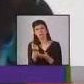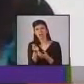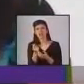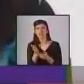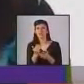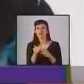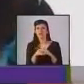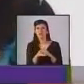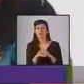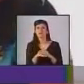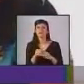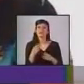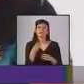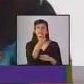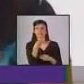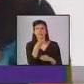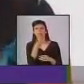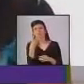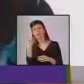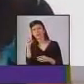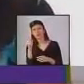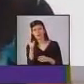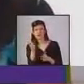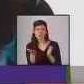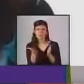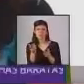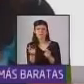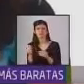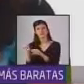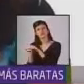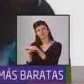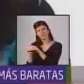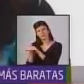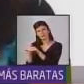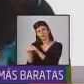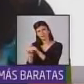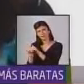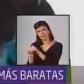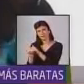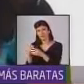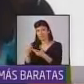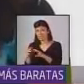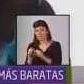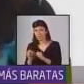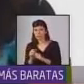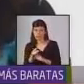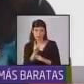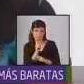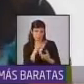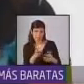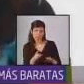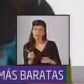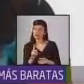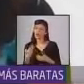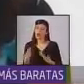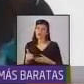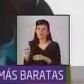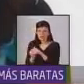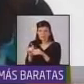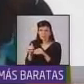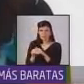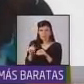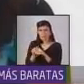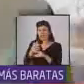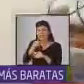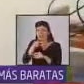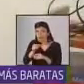400 mil pesos, que eso se va juntando para poder tenerlo. Ya la tienen lista. Estamos juntando. ¿Sí? Estamos ya